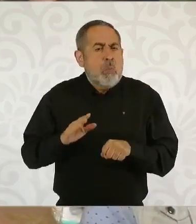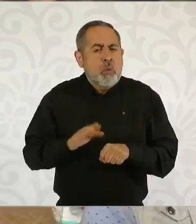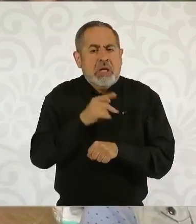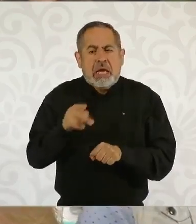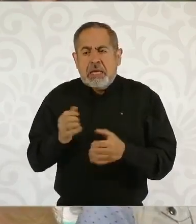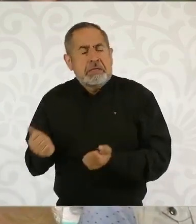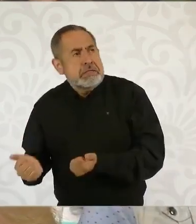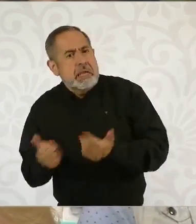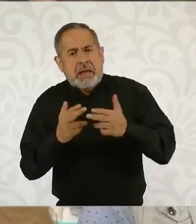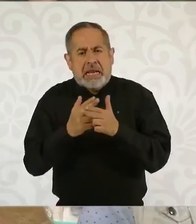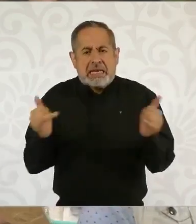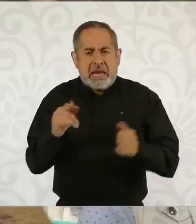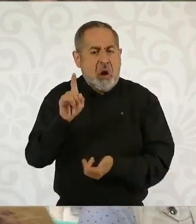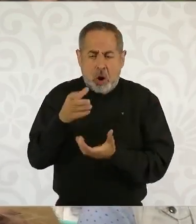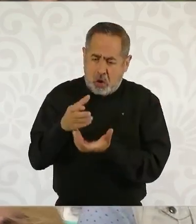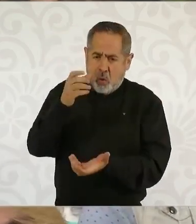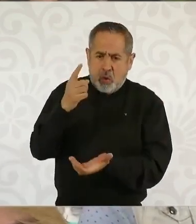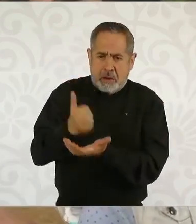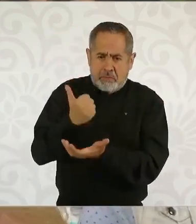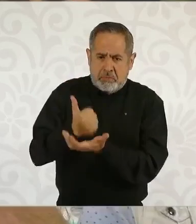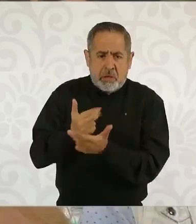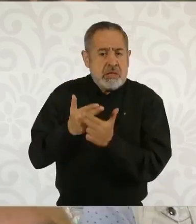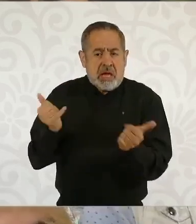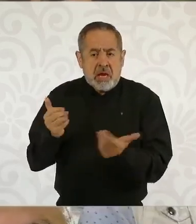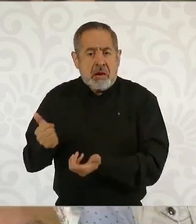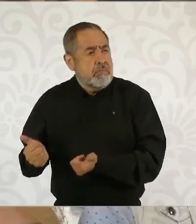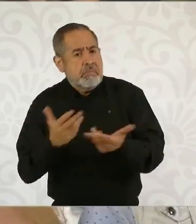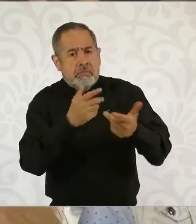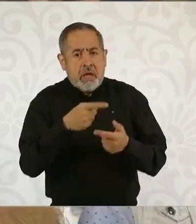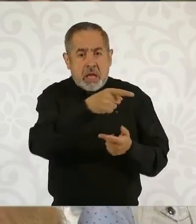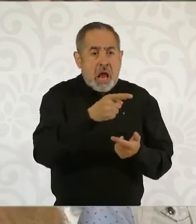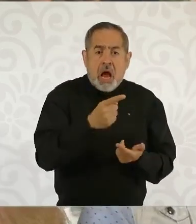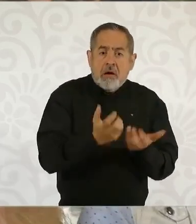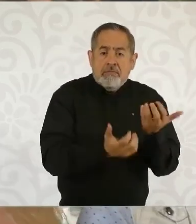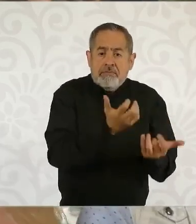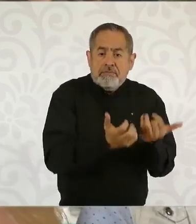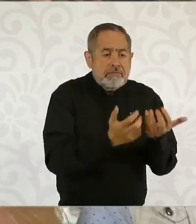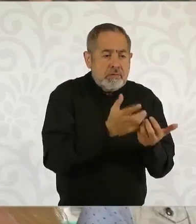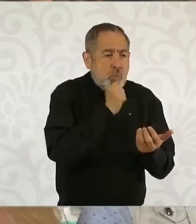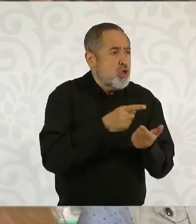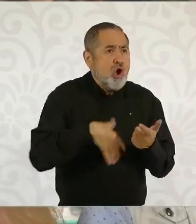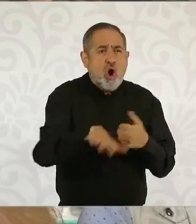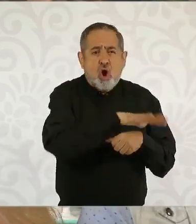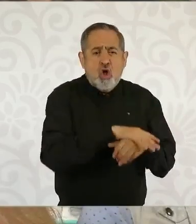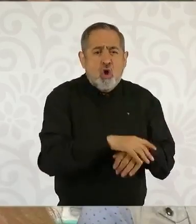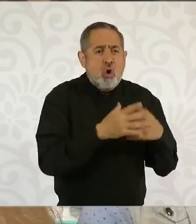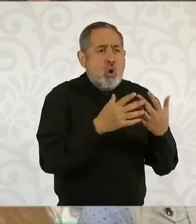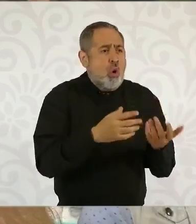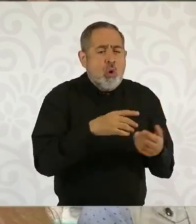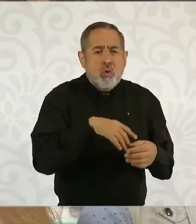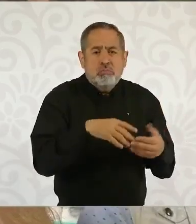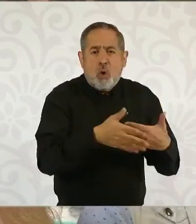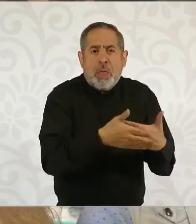ni siquiera una botella de agua, porque no podía ni siquiera hervir el agua, porque estaba todo mojado. Y